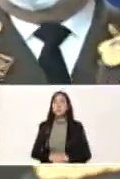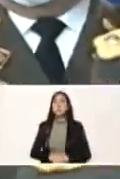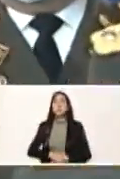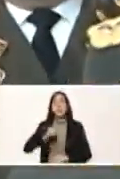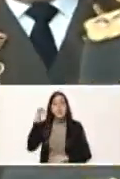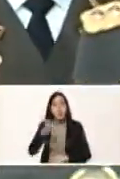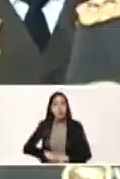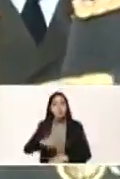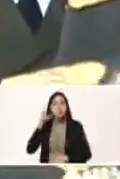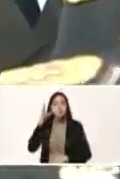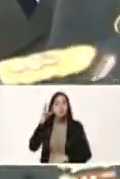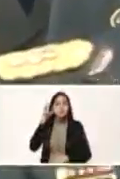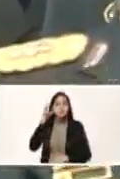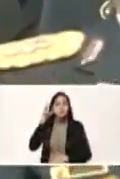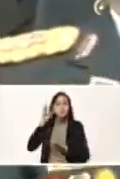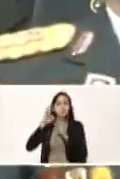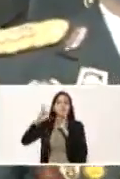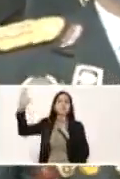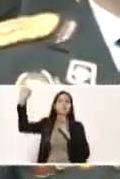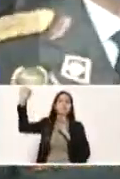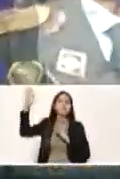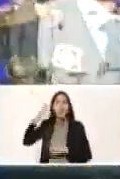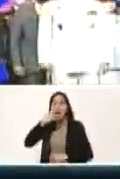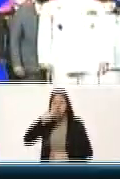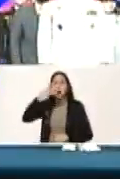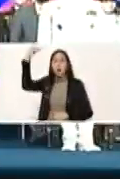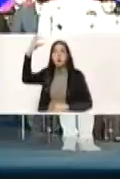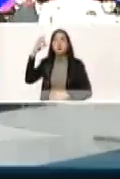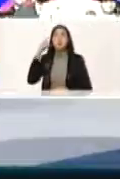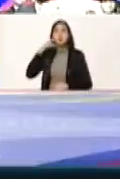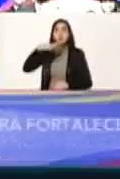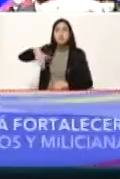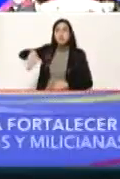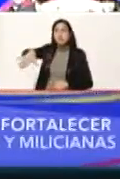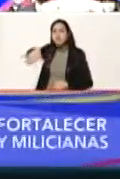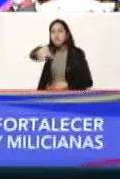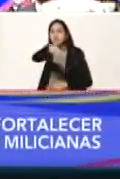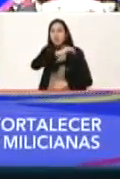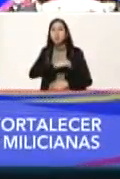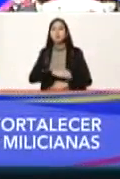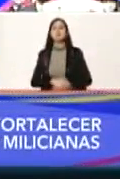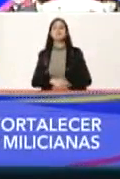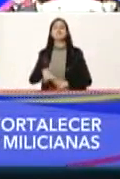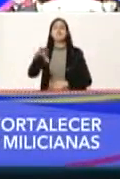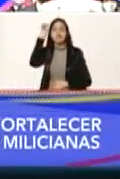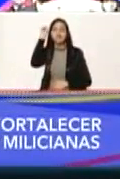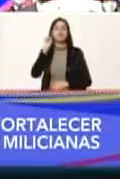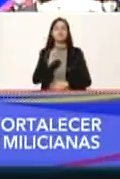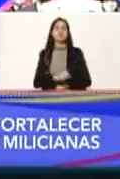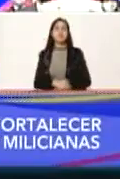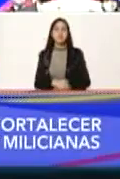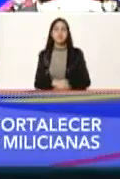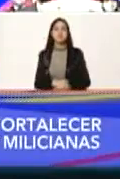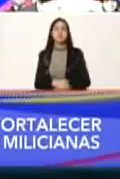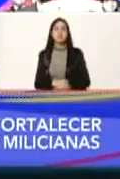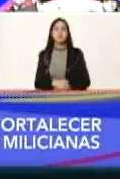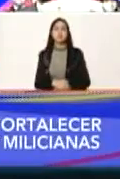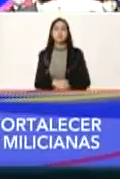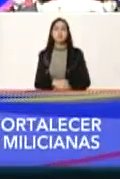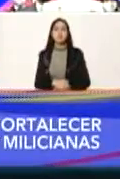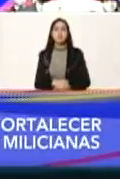Se escucha el negro primero gritar desde la sabana, entendido,